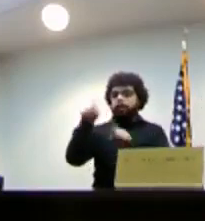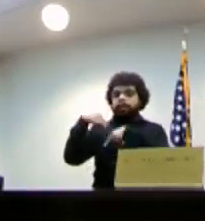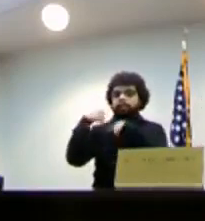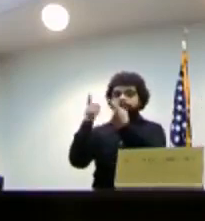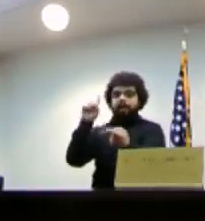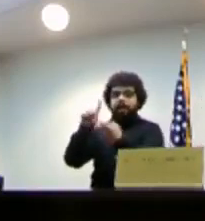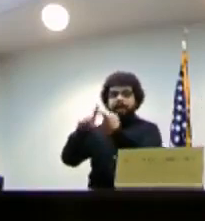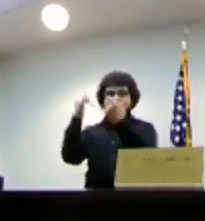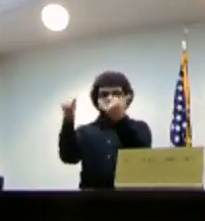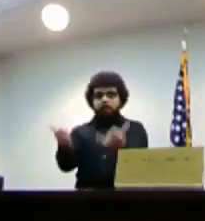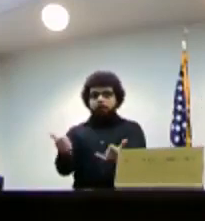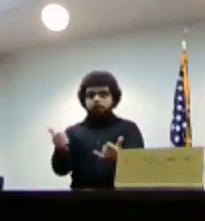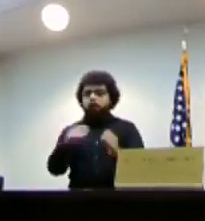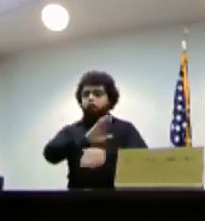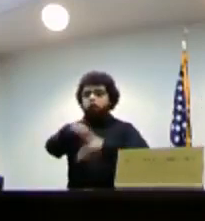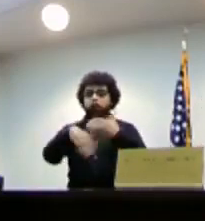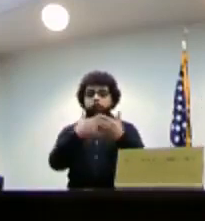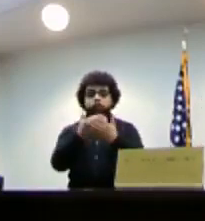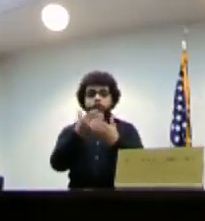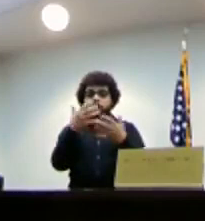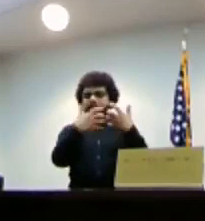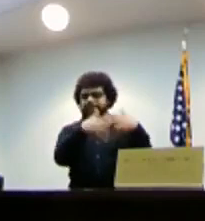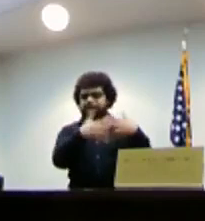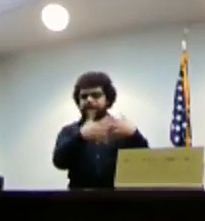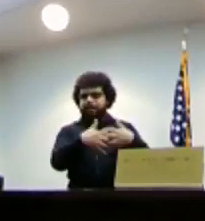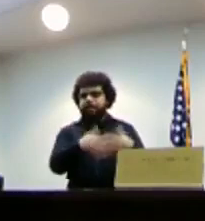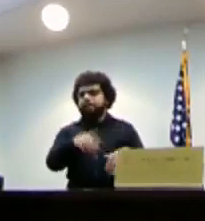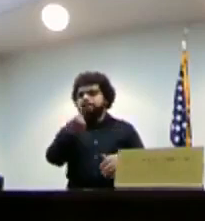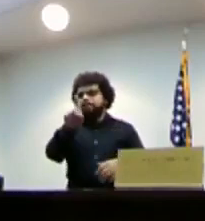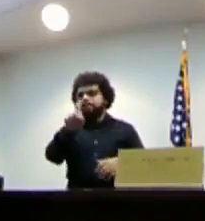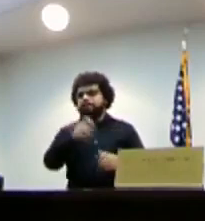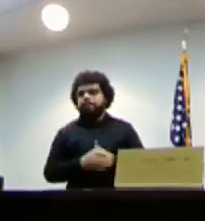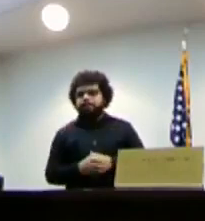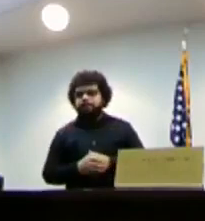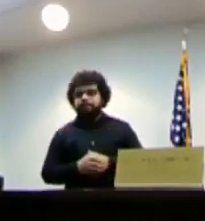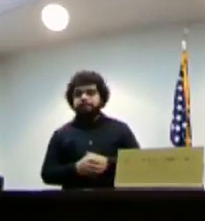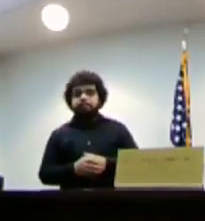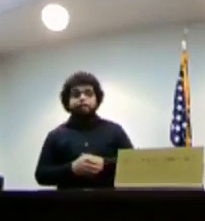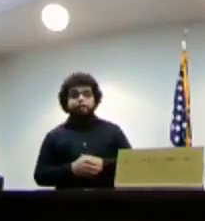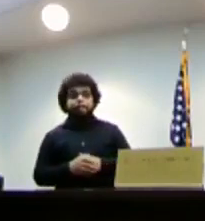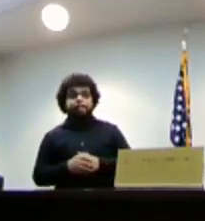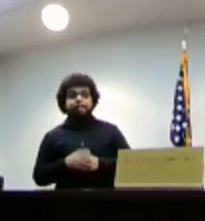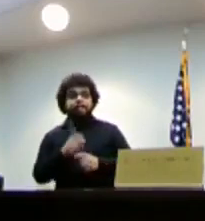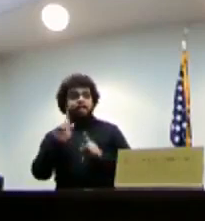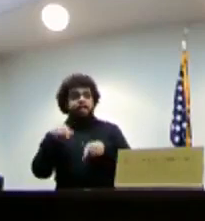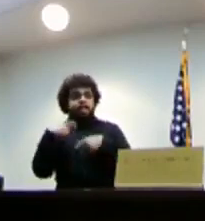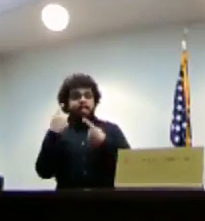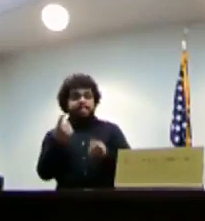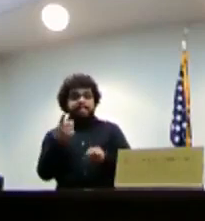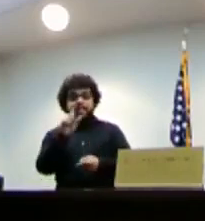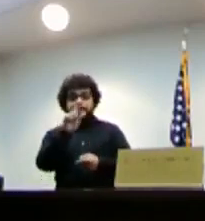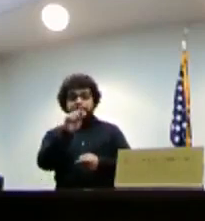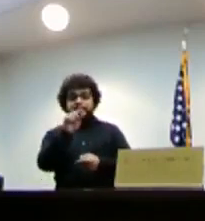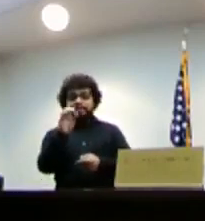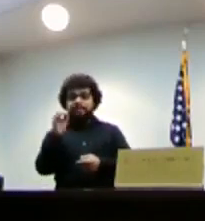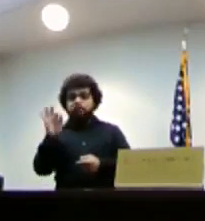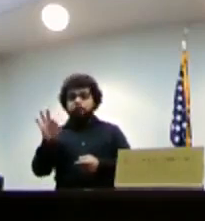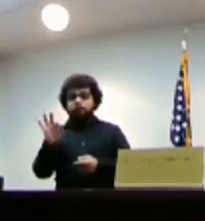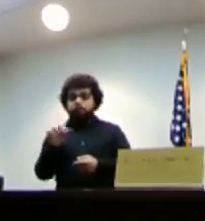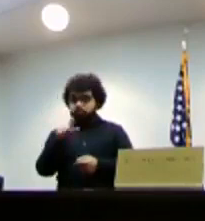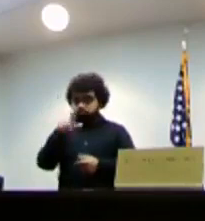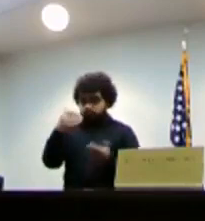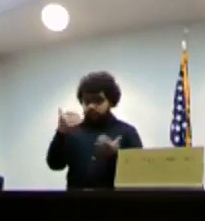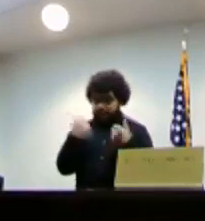plantas de generación de energía. Desde el 2009. Bueno, ustedes tienen los récords, porque ustedes me los enviaron.